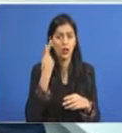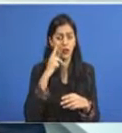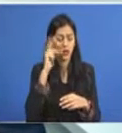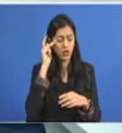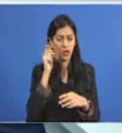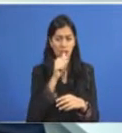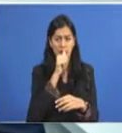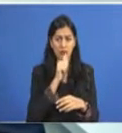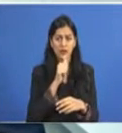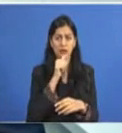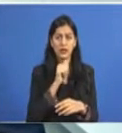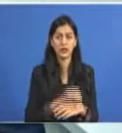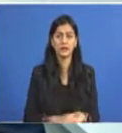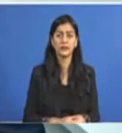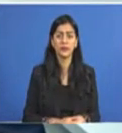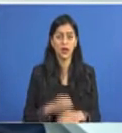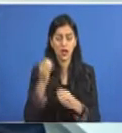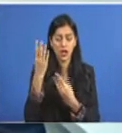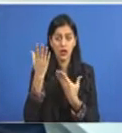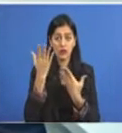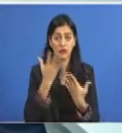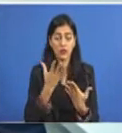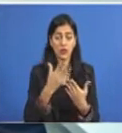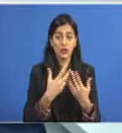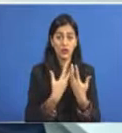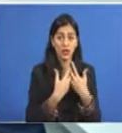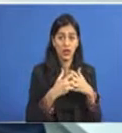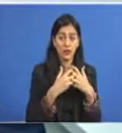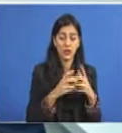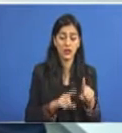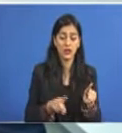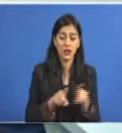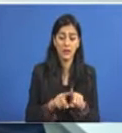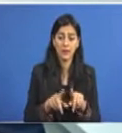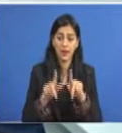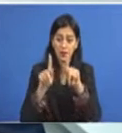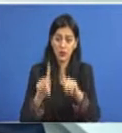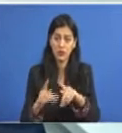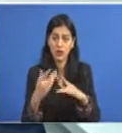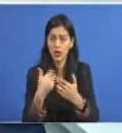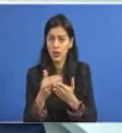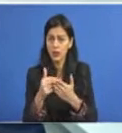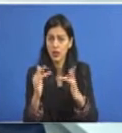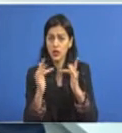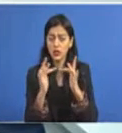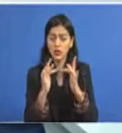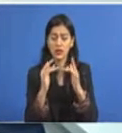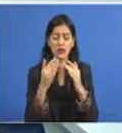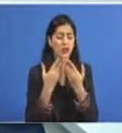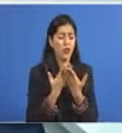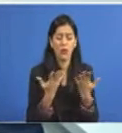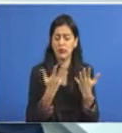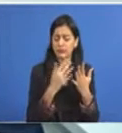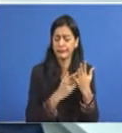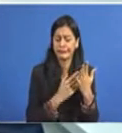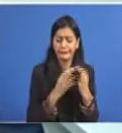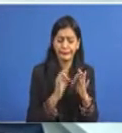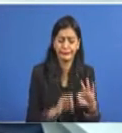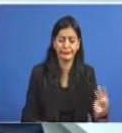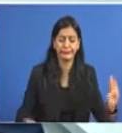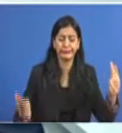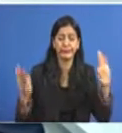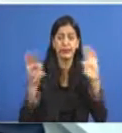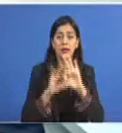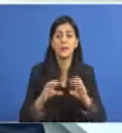privacidad, la información de la empresa y su contacto. Estos son elementos importantes y cruciales para darle